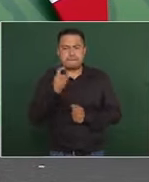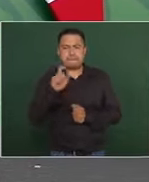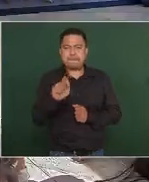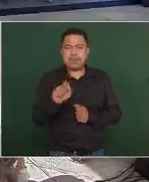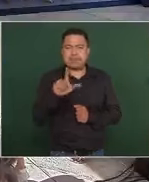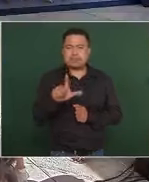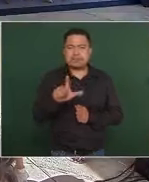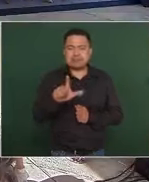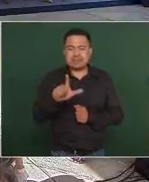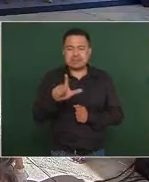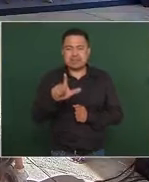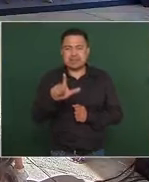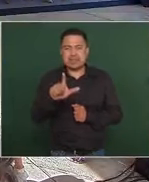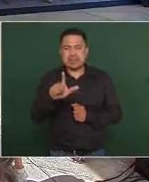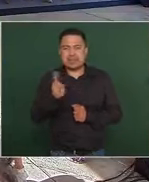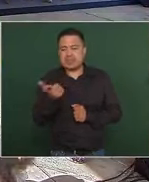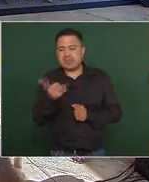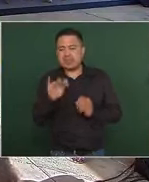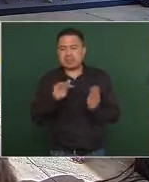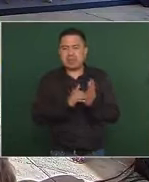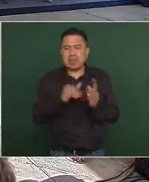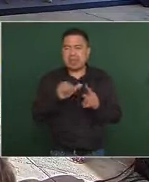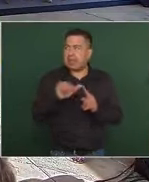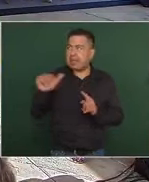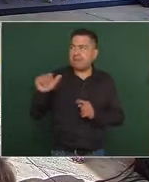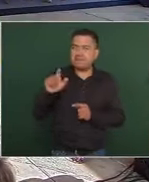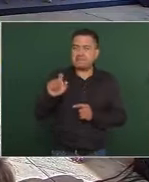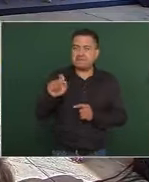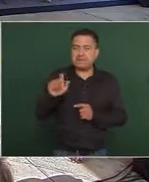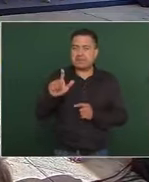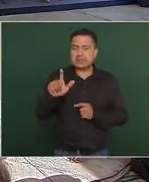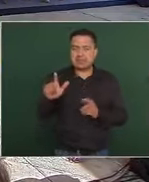27 mil, de 10 mil a 27 mil.